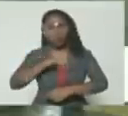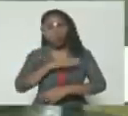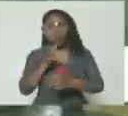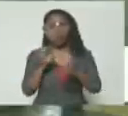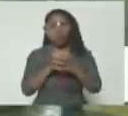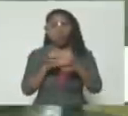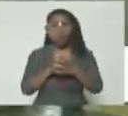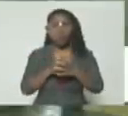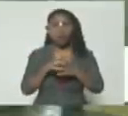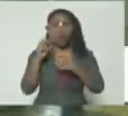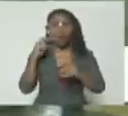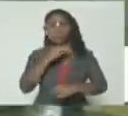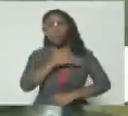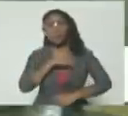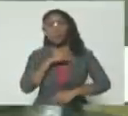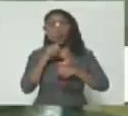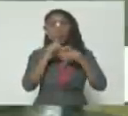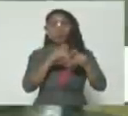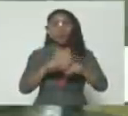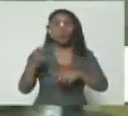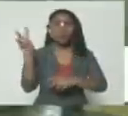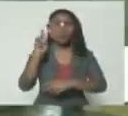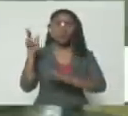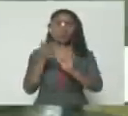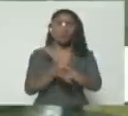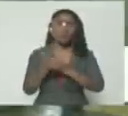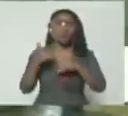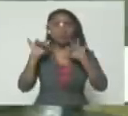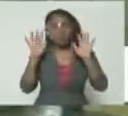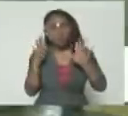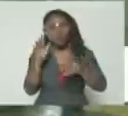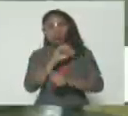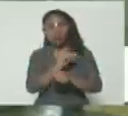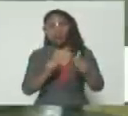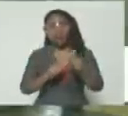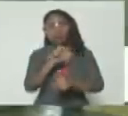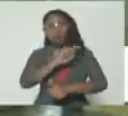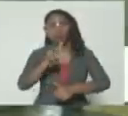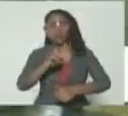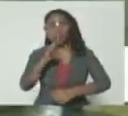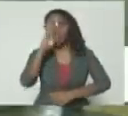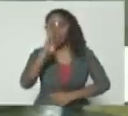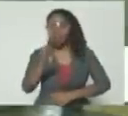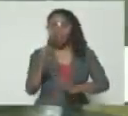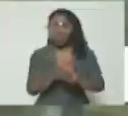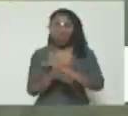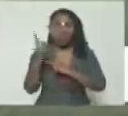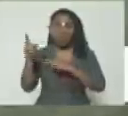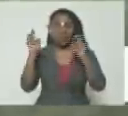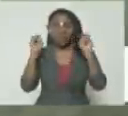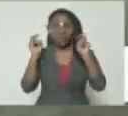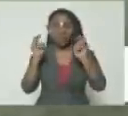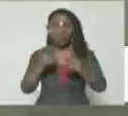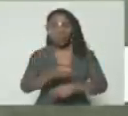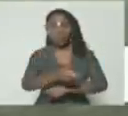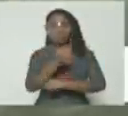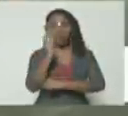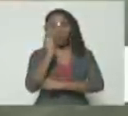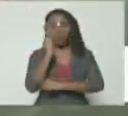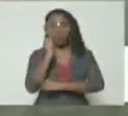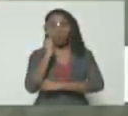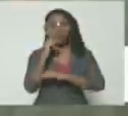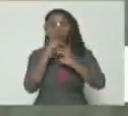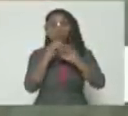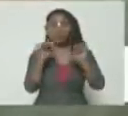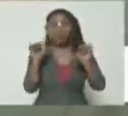sector a través de la misión AgroVenezuela y por supuesto a la vicepresidenta por apoyar directamente a nuestros pescadores de orilla